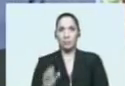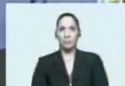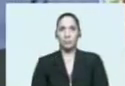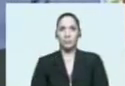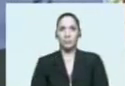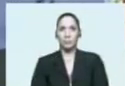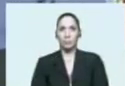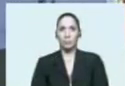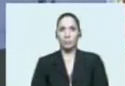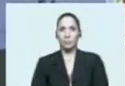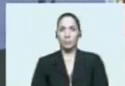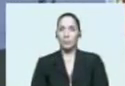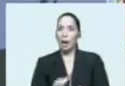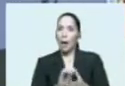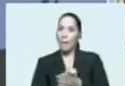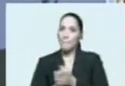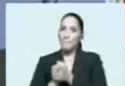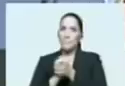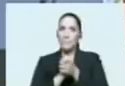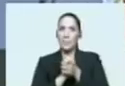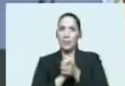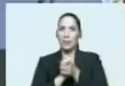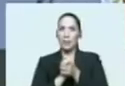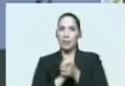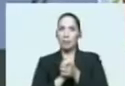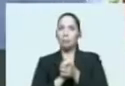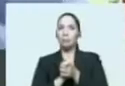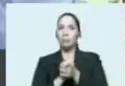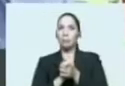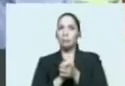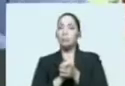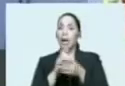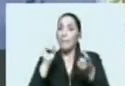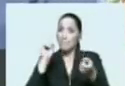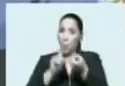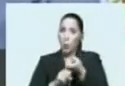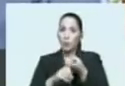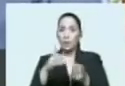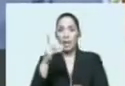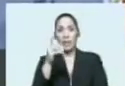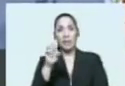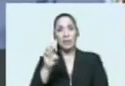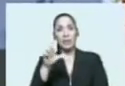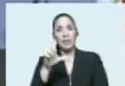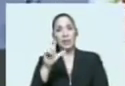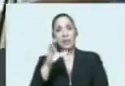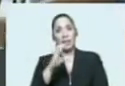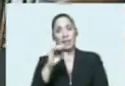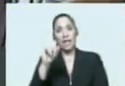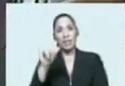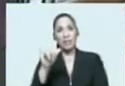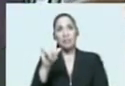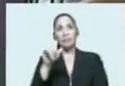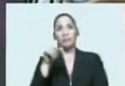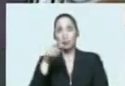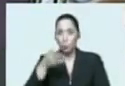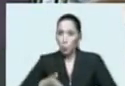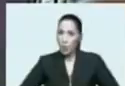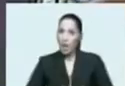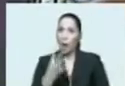su compañera de toda la vida de él si gómez su hija pequeña de 4 años del cielo y na